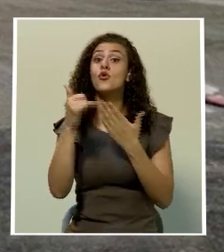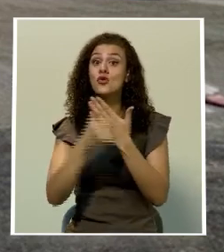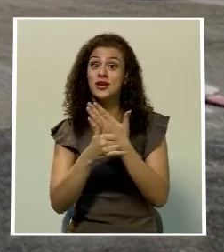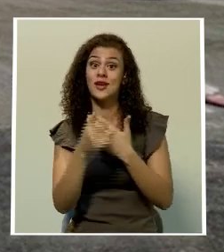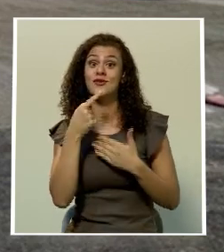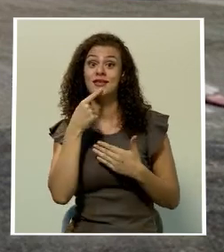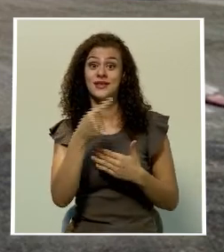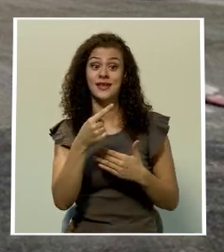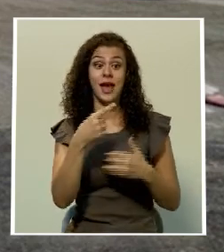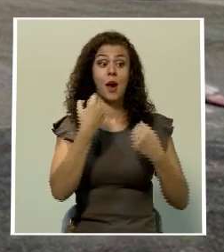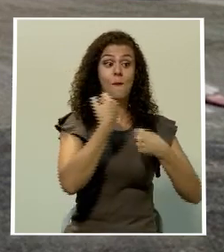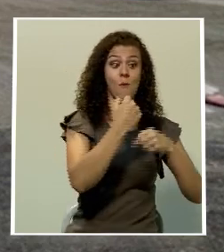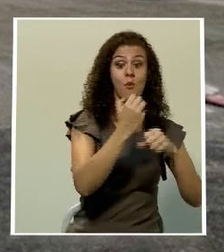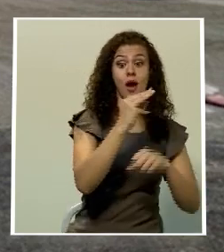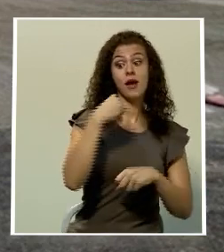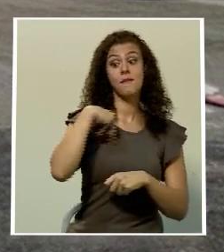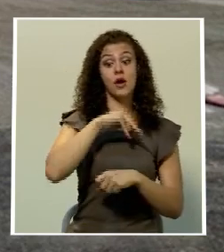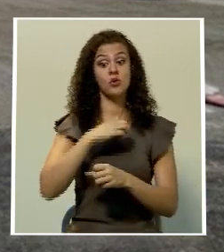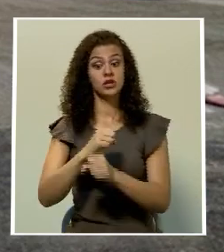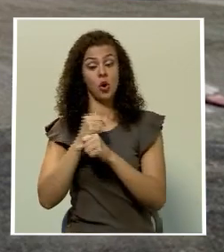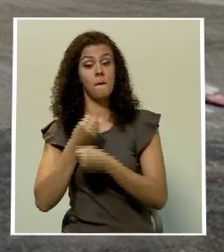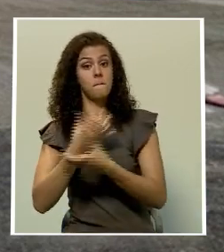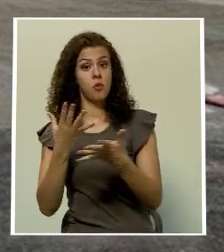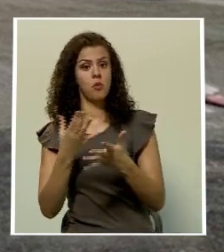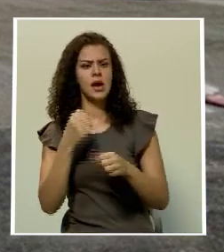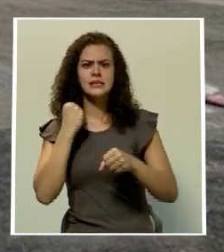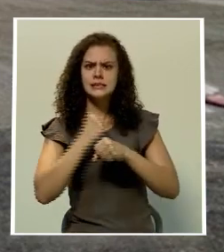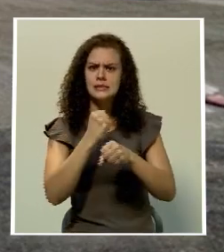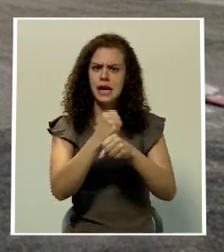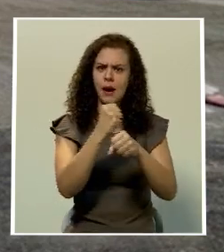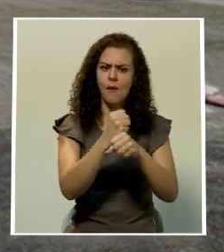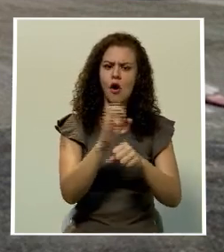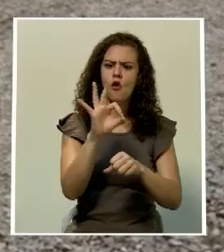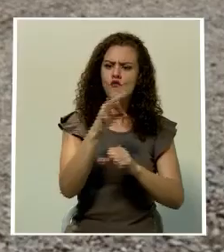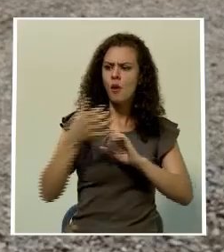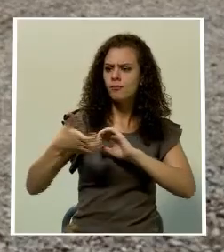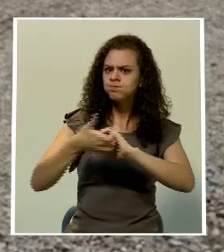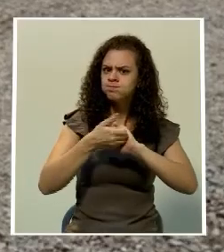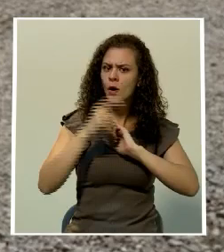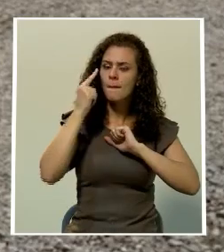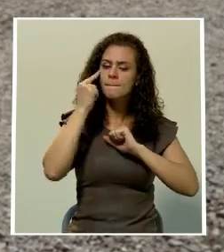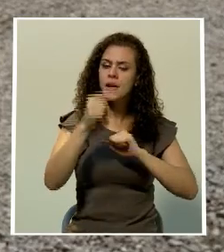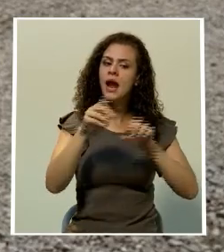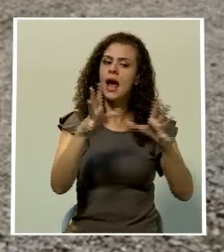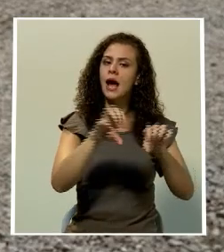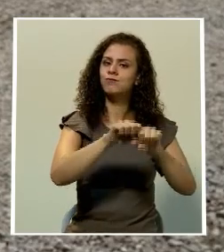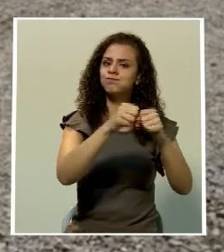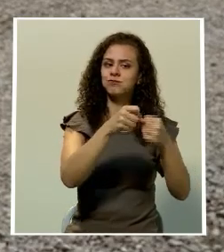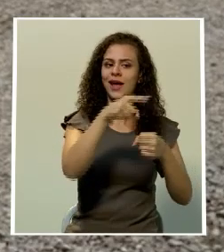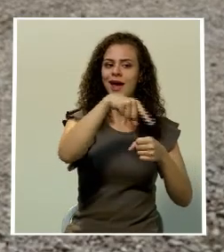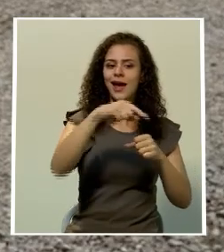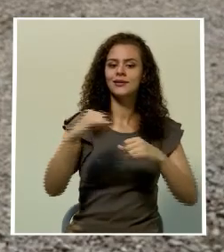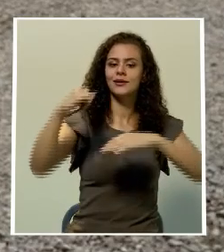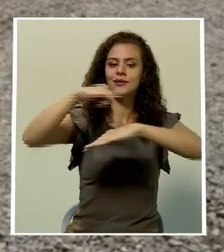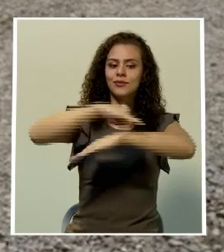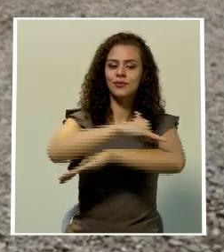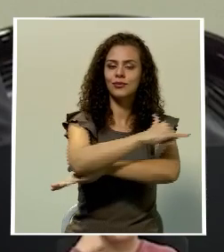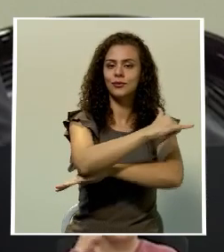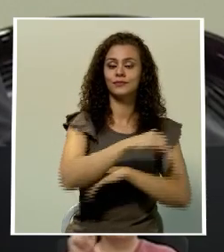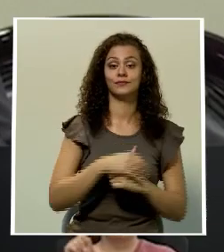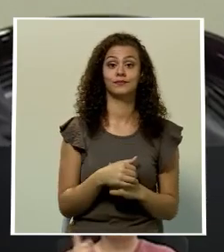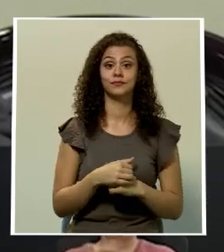que las municipalidades y el Ministerio de Seguridad Pública trabajen de manera conjunta para inhabilitar estos campos de